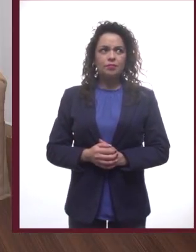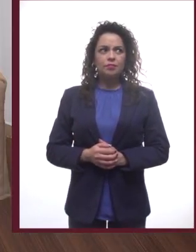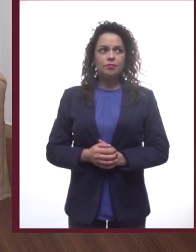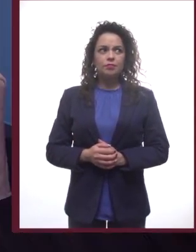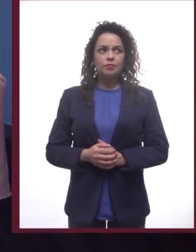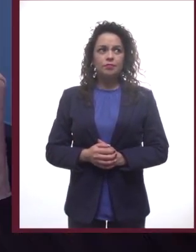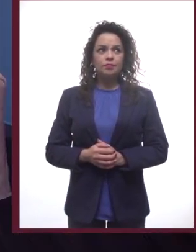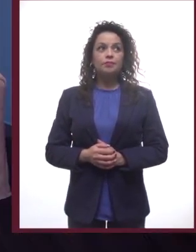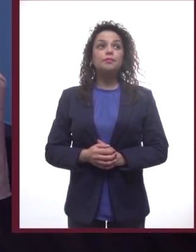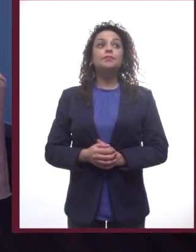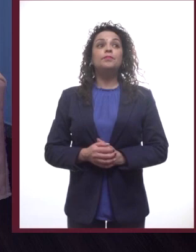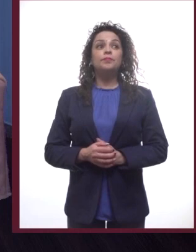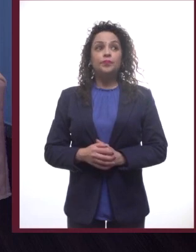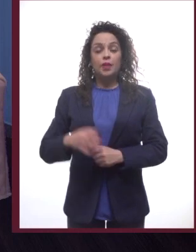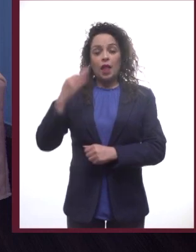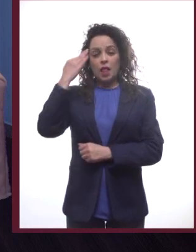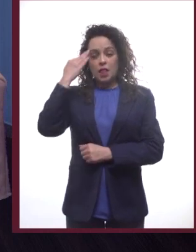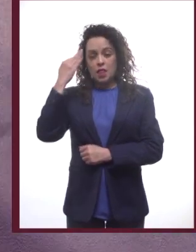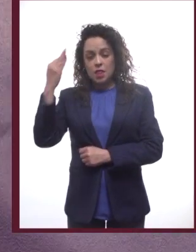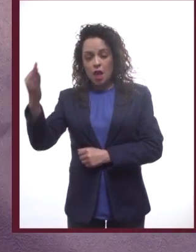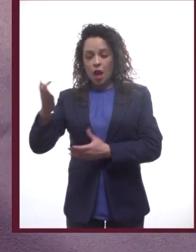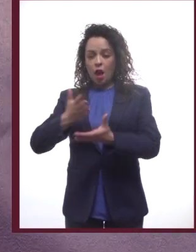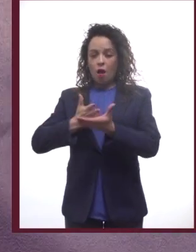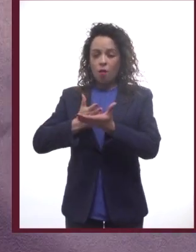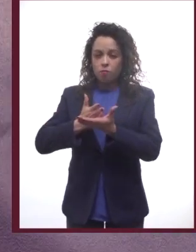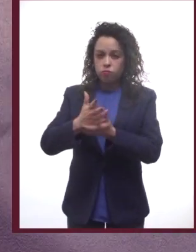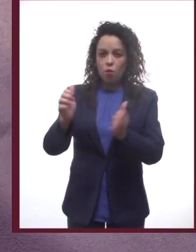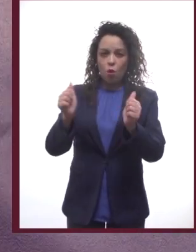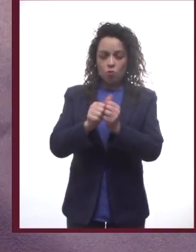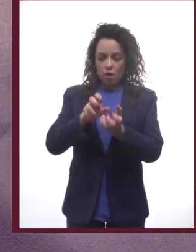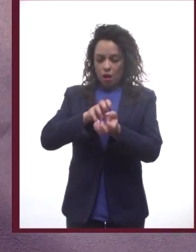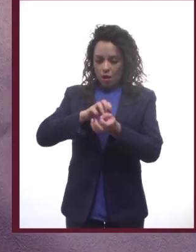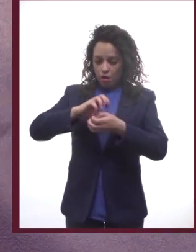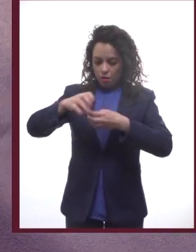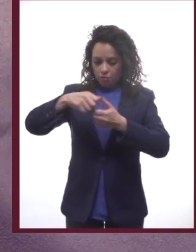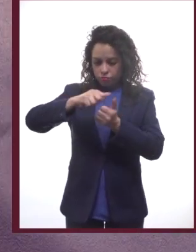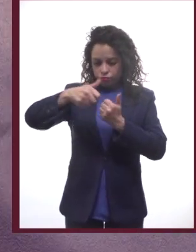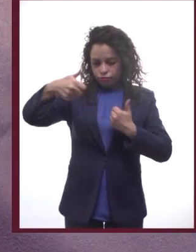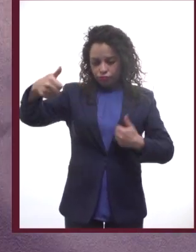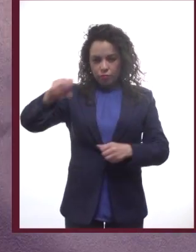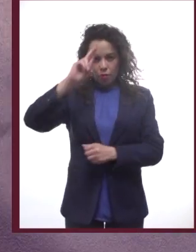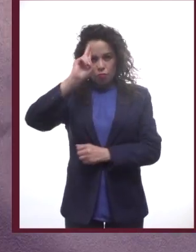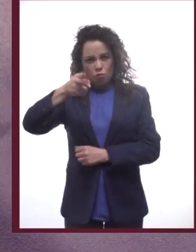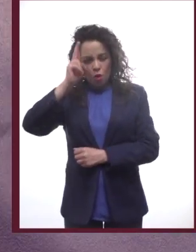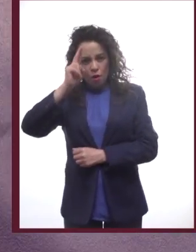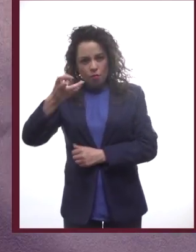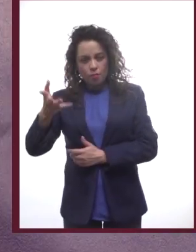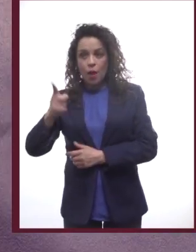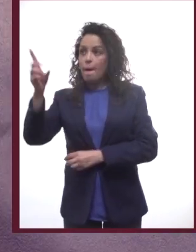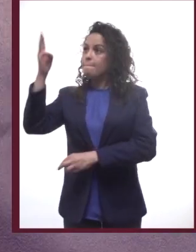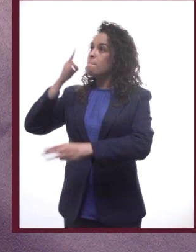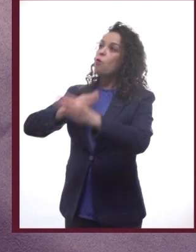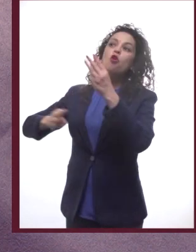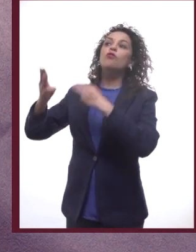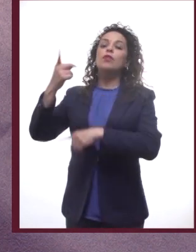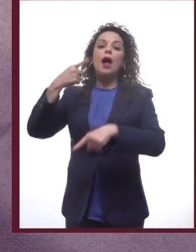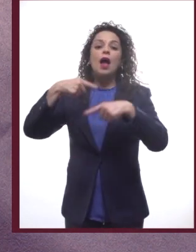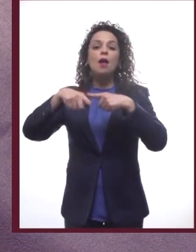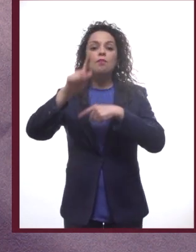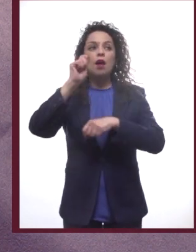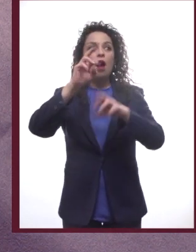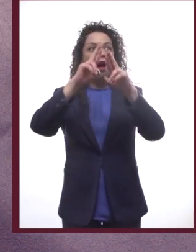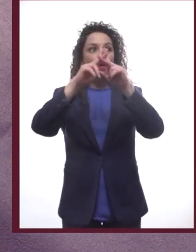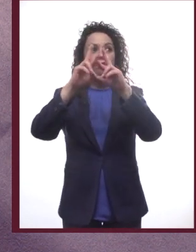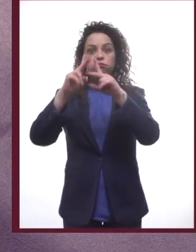Y consigue cruzar el portal del tiempo con los pergaminos prohibidos, justo antes de que se cierre. La montaña comienza